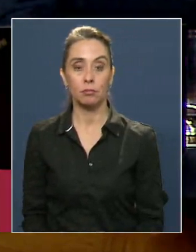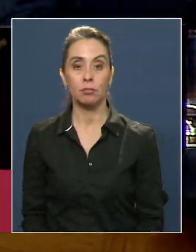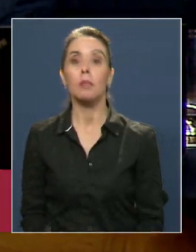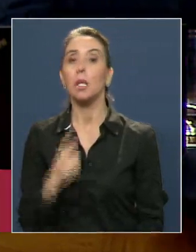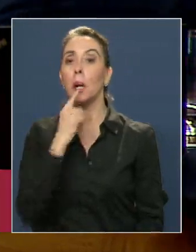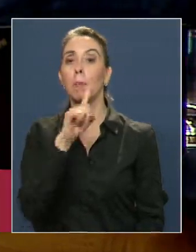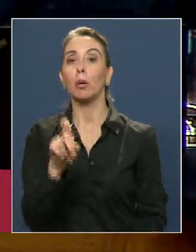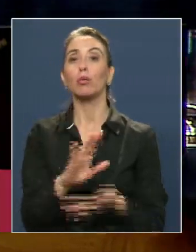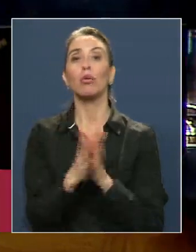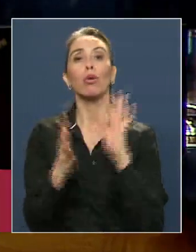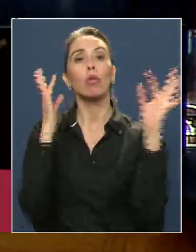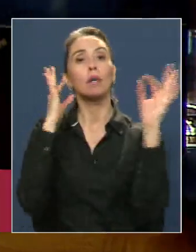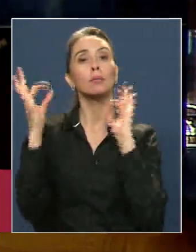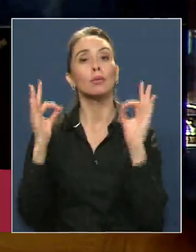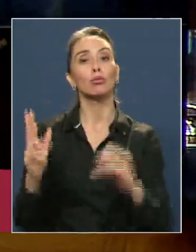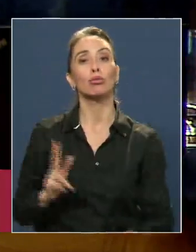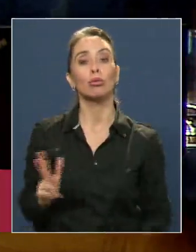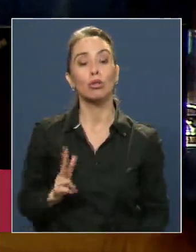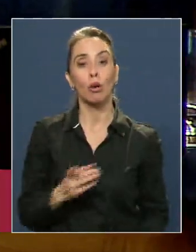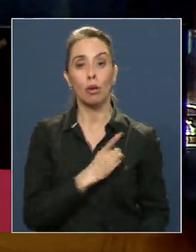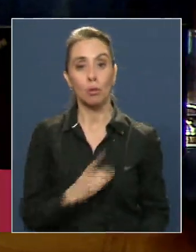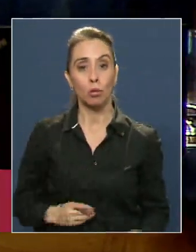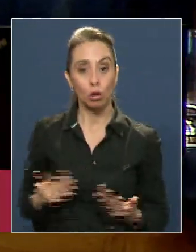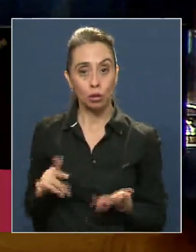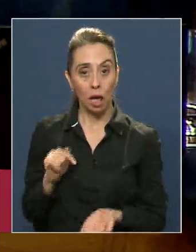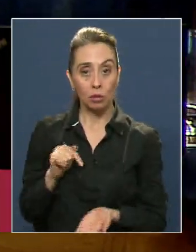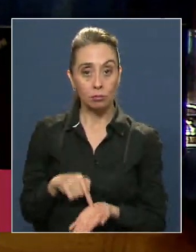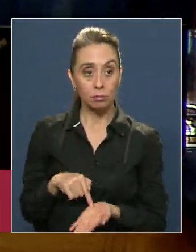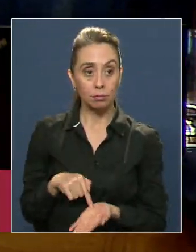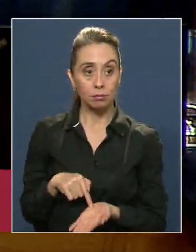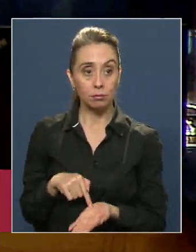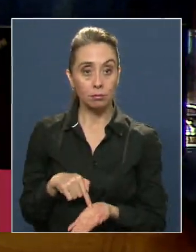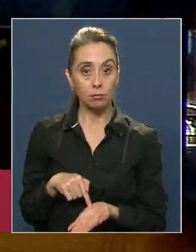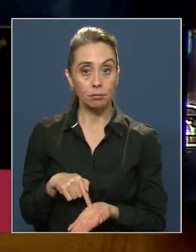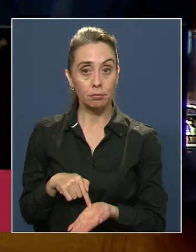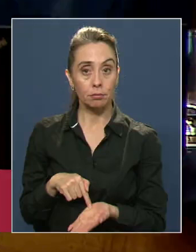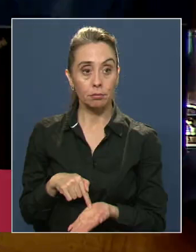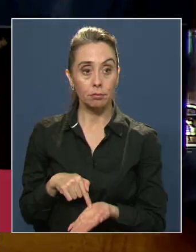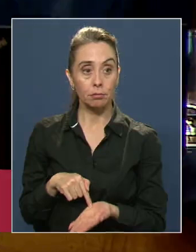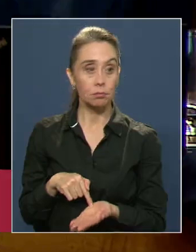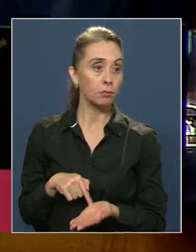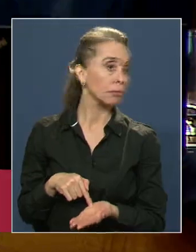Han votado todas las señoras y señores diputados.